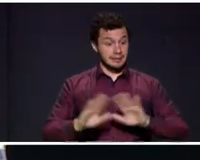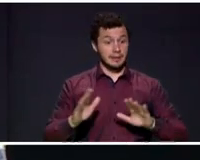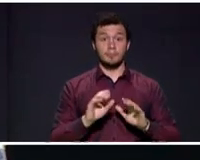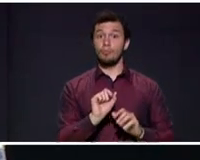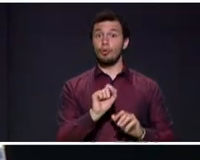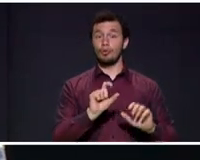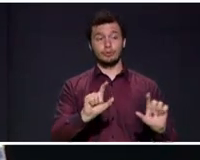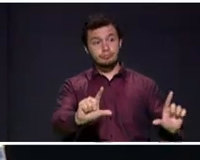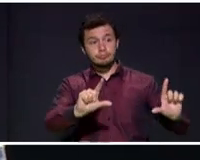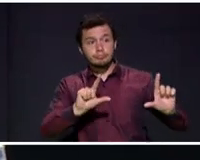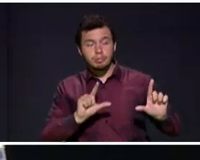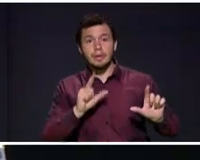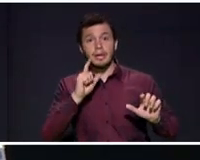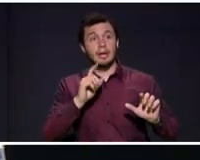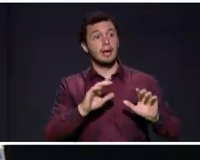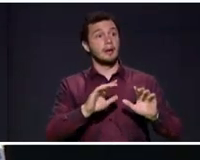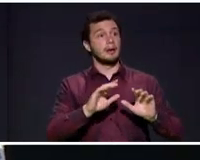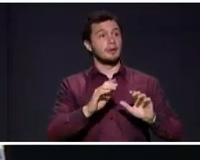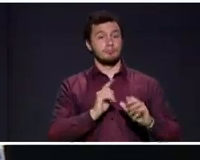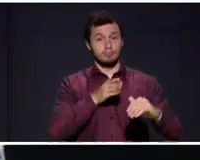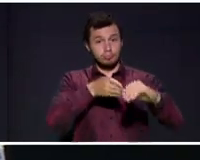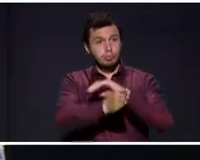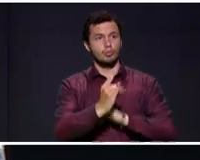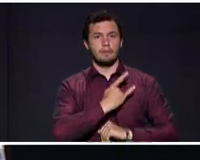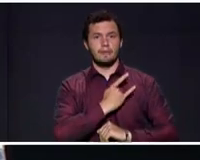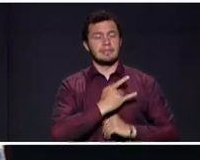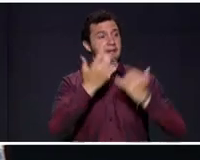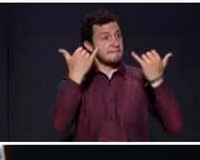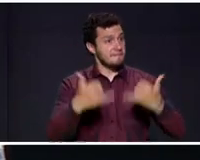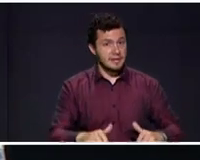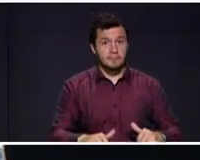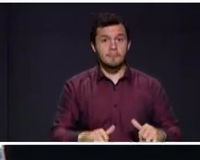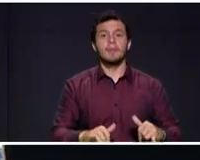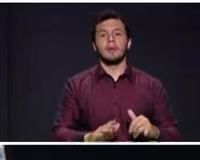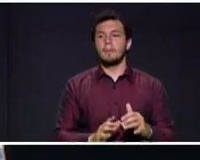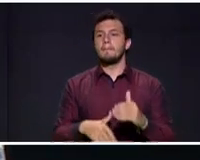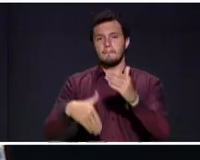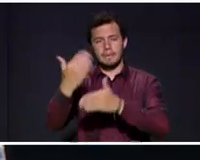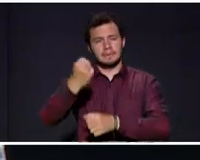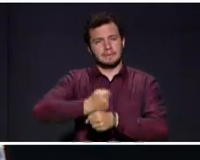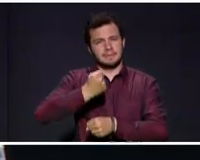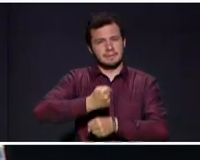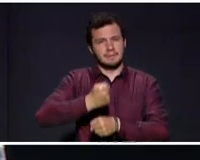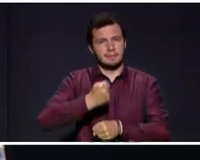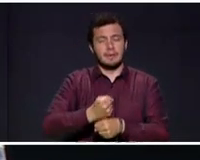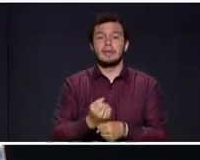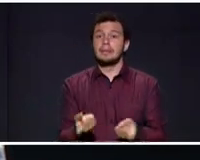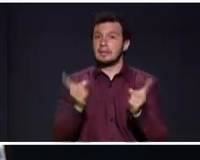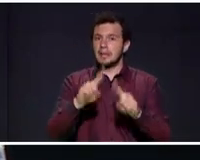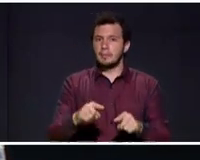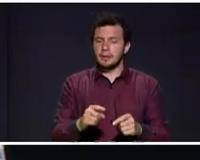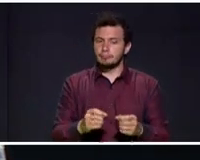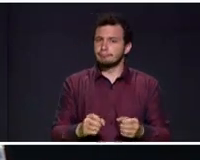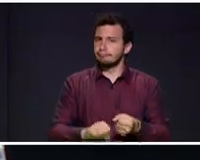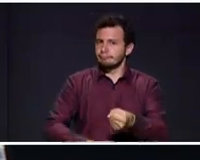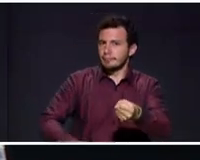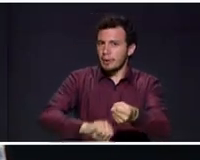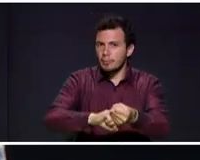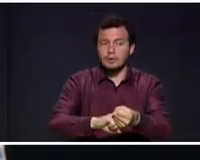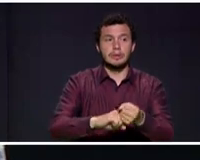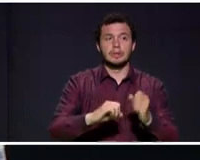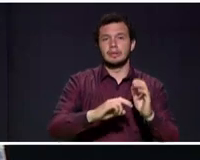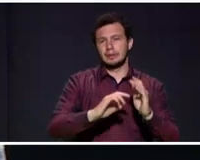a la vida laboral por supuesto también vamos a fortalecer lo que es la educación técnica y tecnológica para que los muchachos una